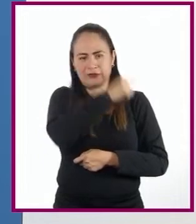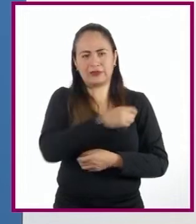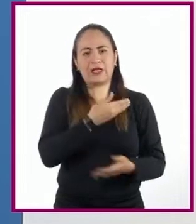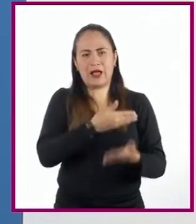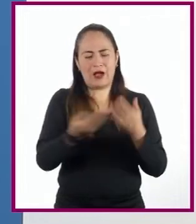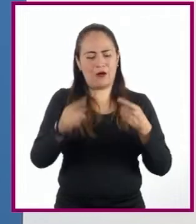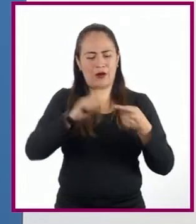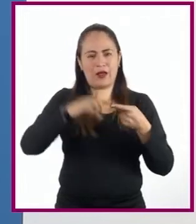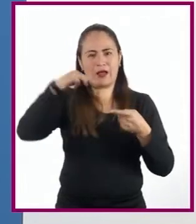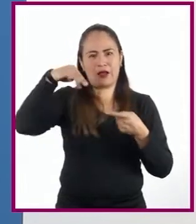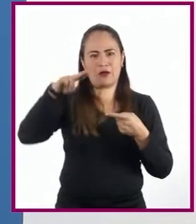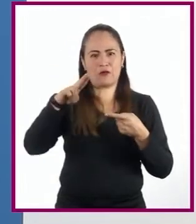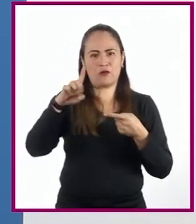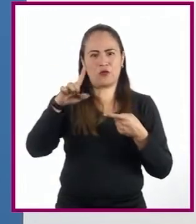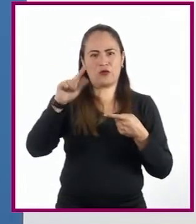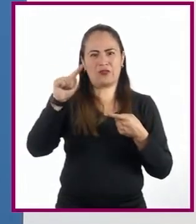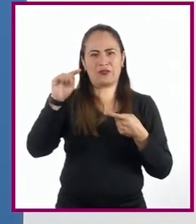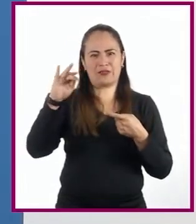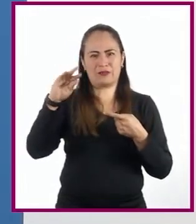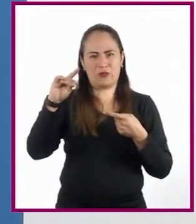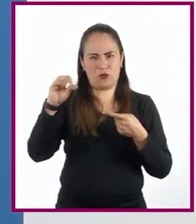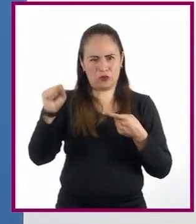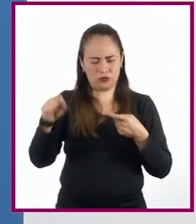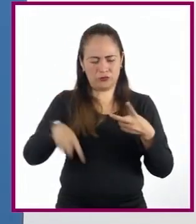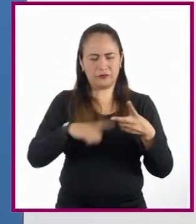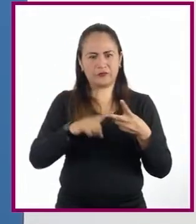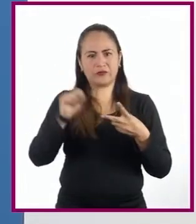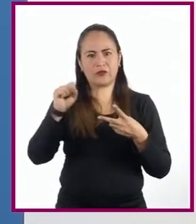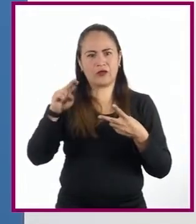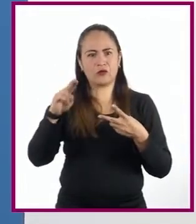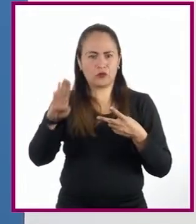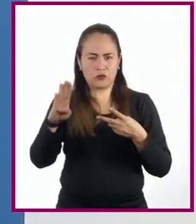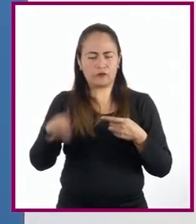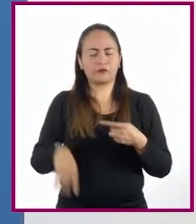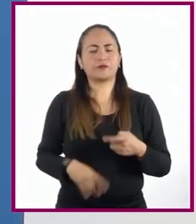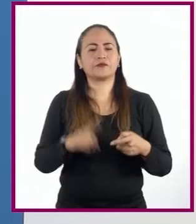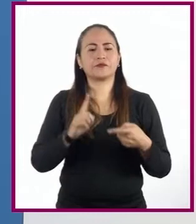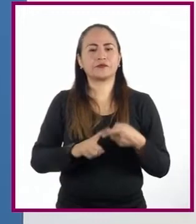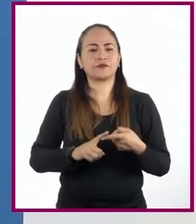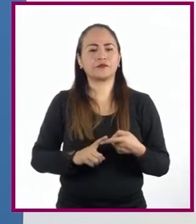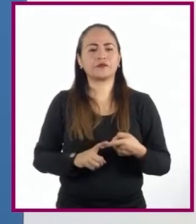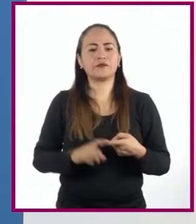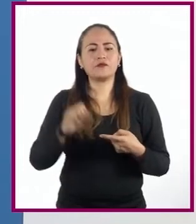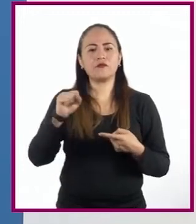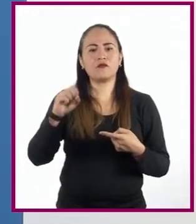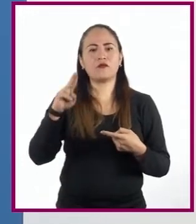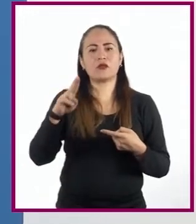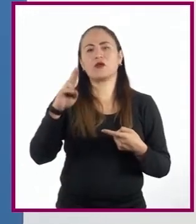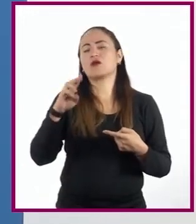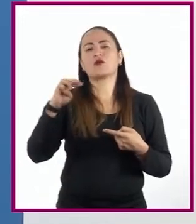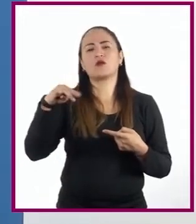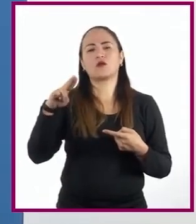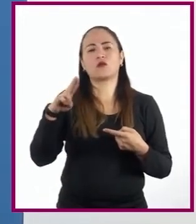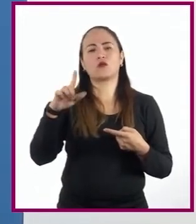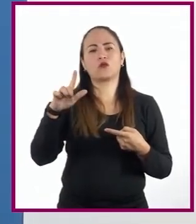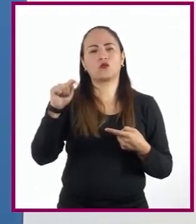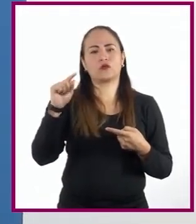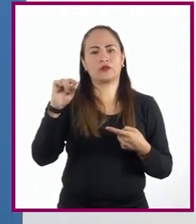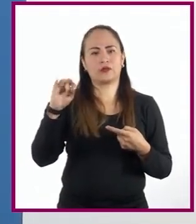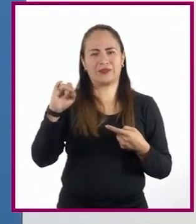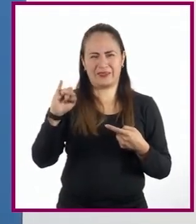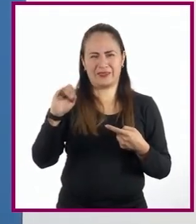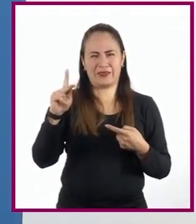los múltiplos y submúltiplos del metro. Los múltiplos y submúltiplos que se utilizan en el